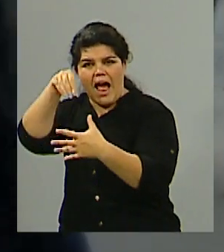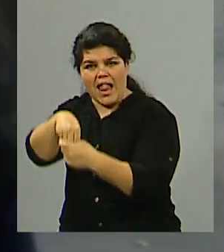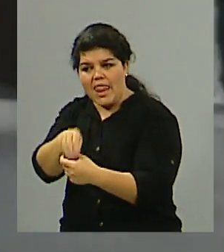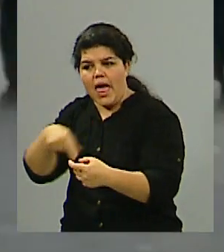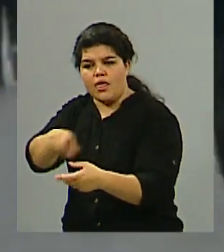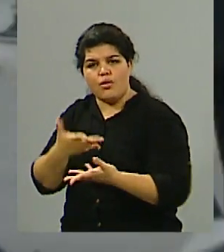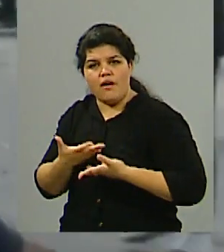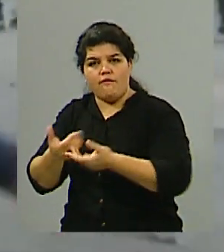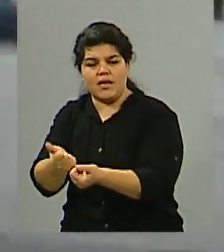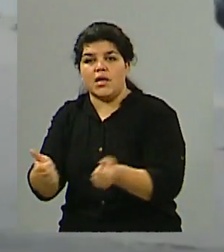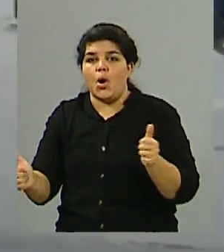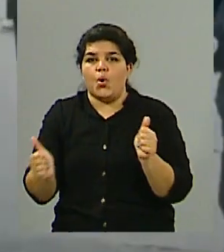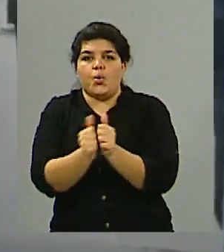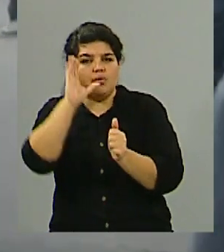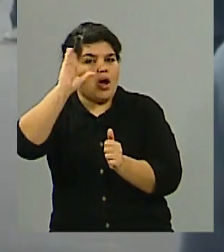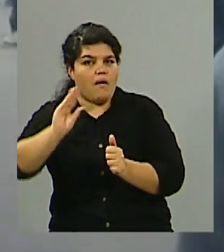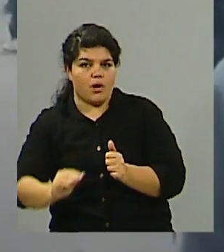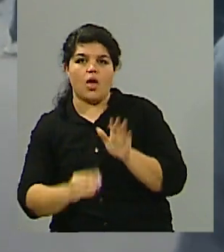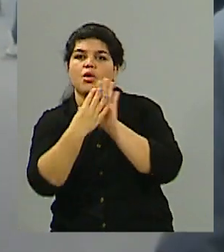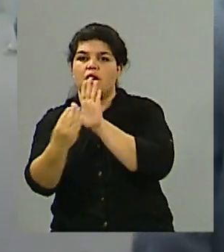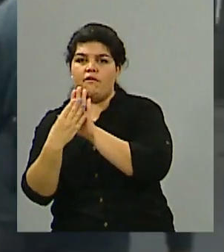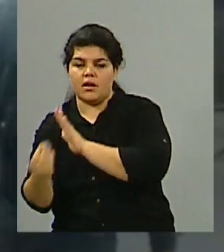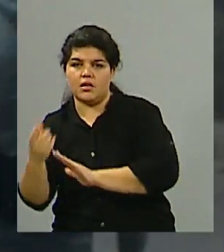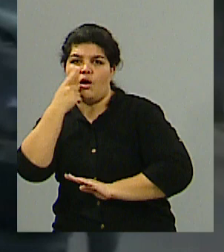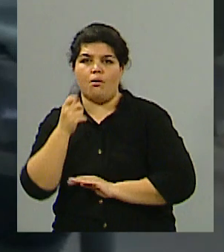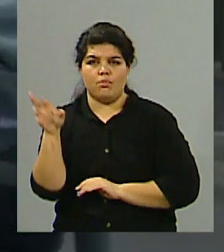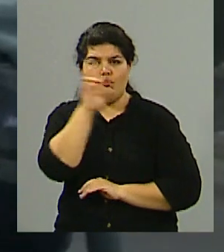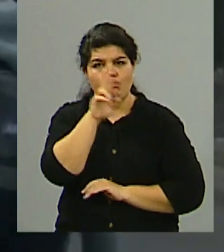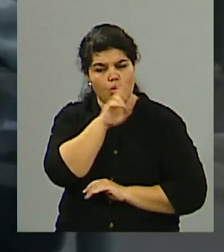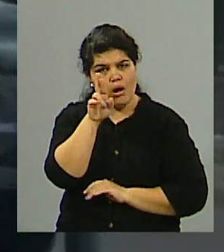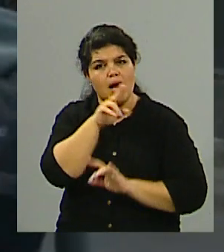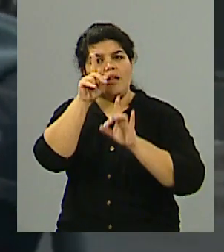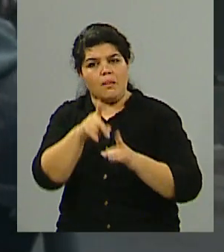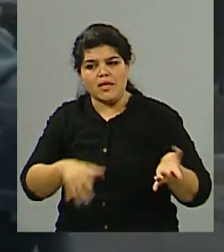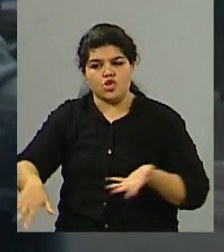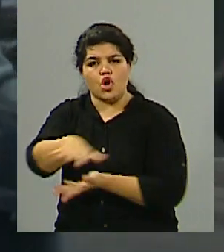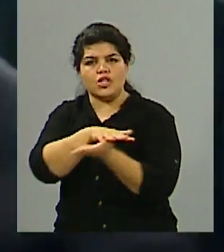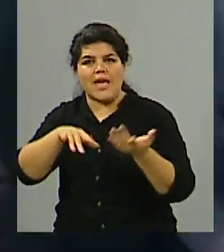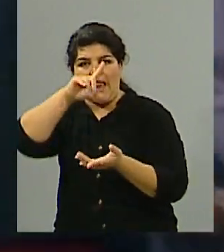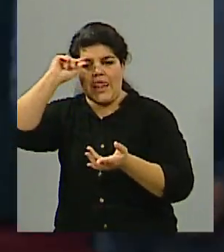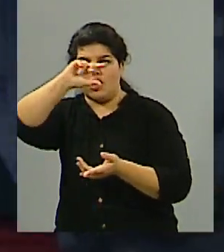con abogados, abogadas, referentes y referentas de organizaciones sociales a